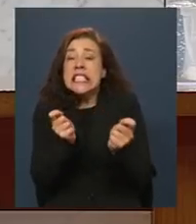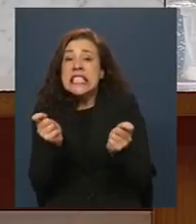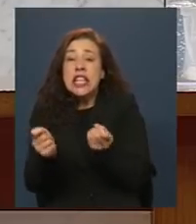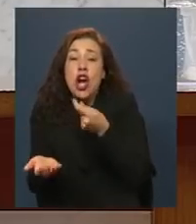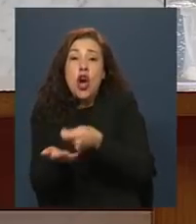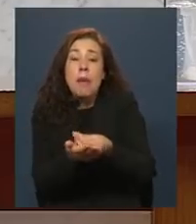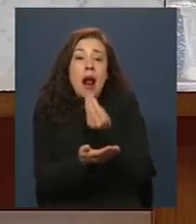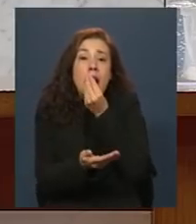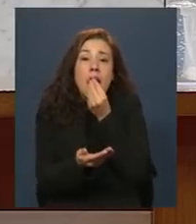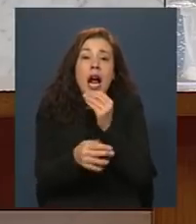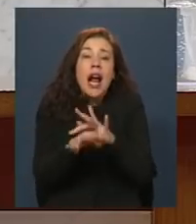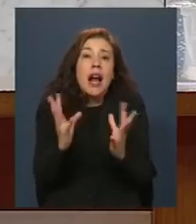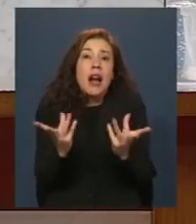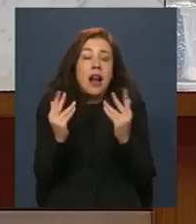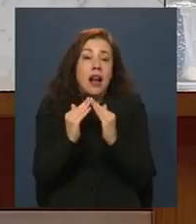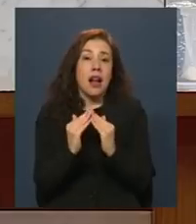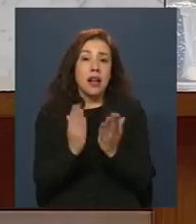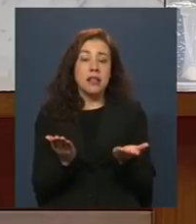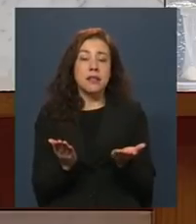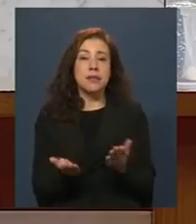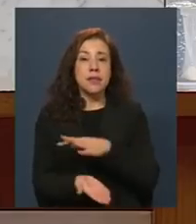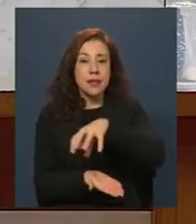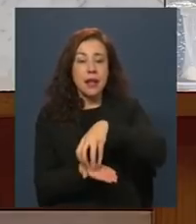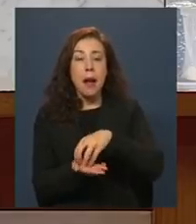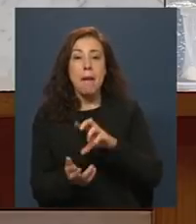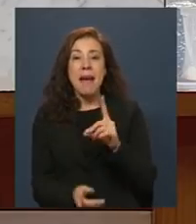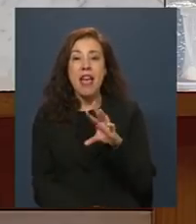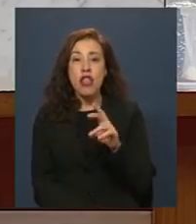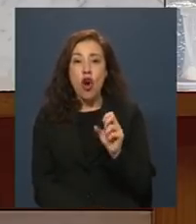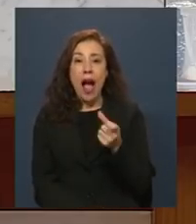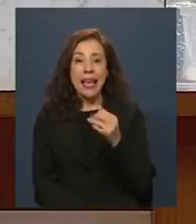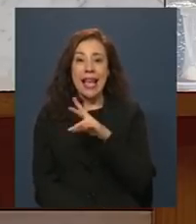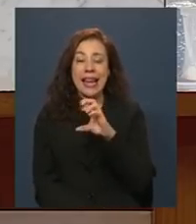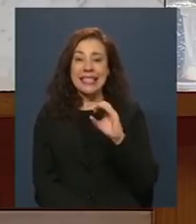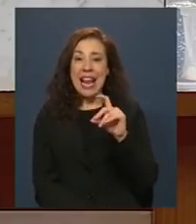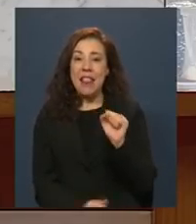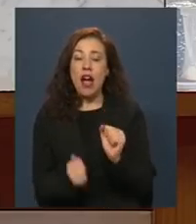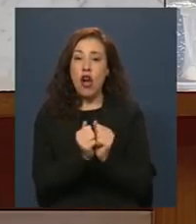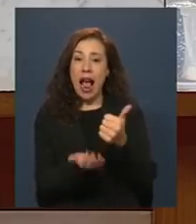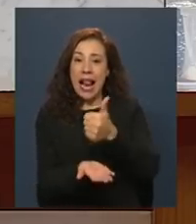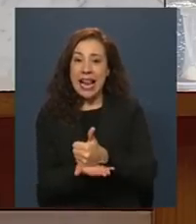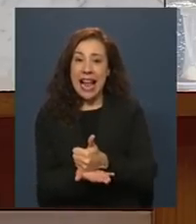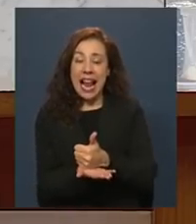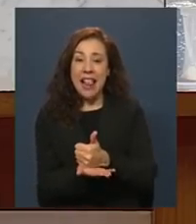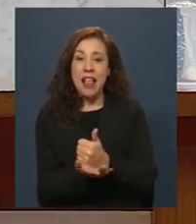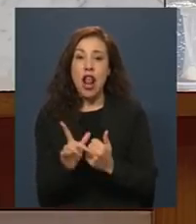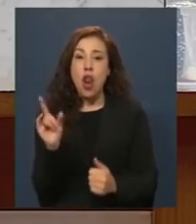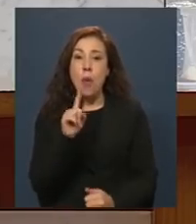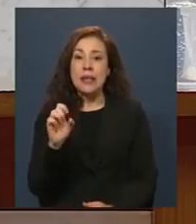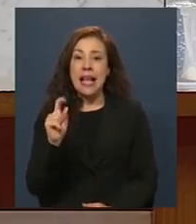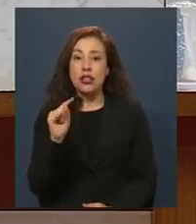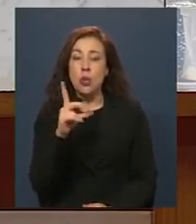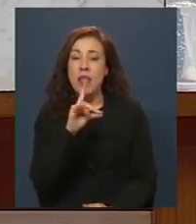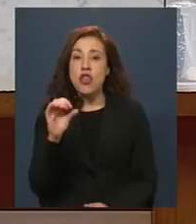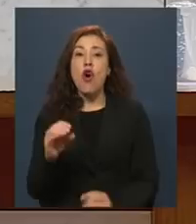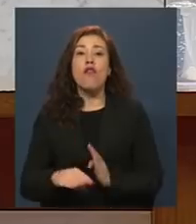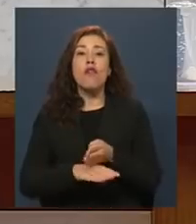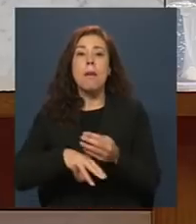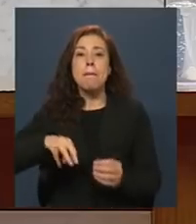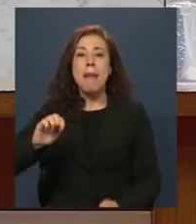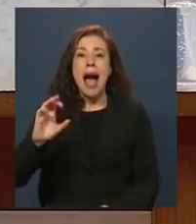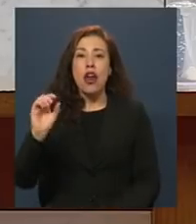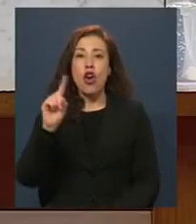alimentación y abrigo. En la comuna de Pedro Aguirre Cerda, junto al alcalde Luis Astudillo, estuvimos con Marcos y